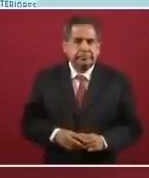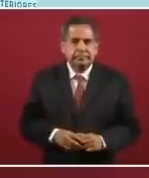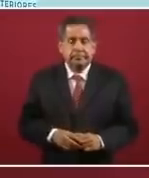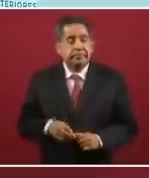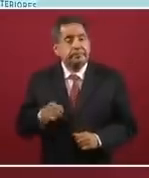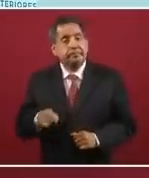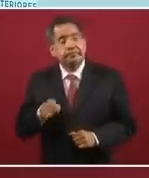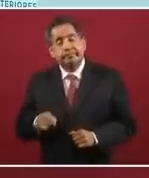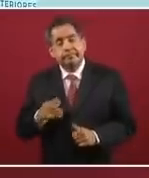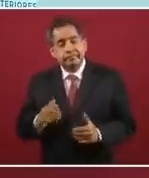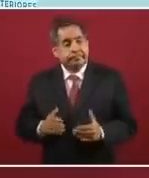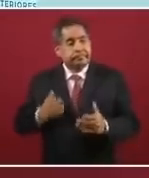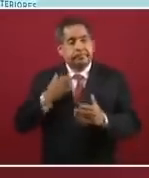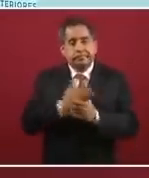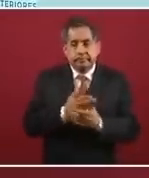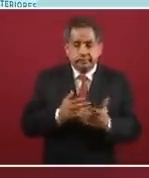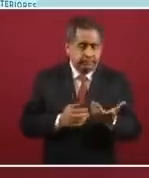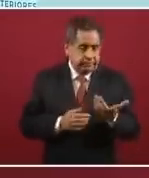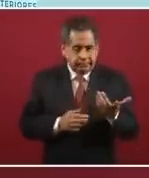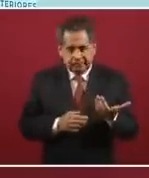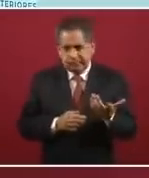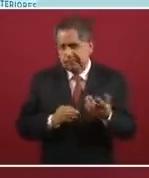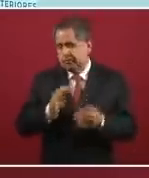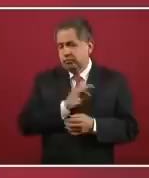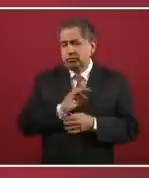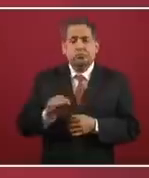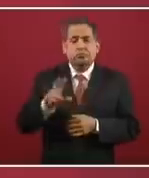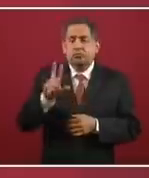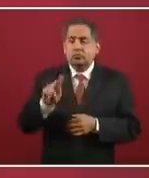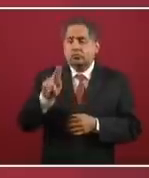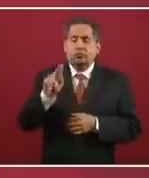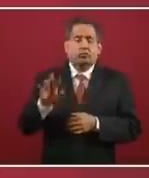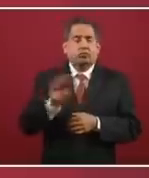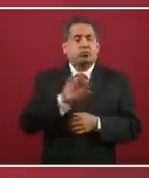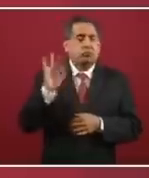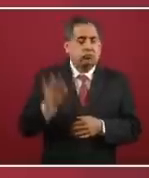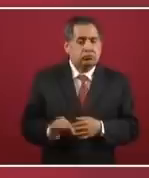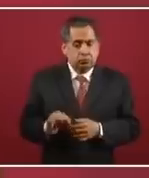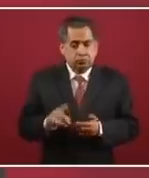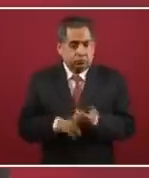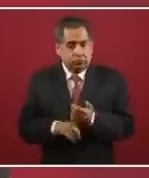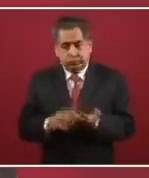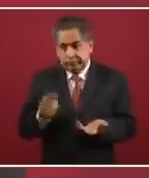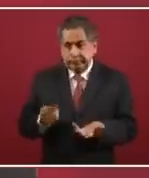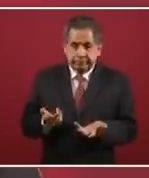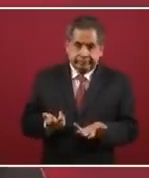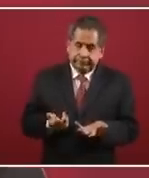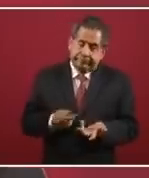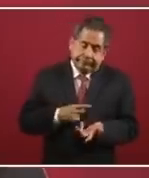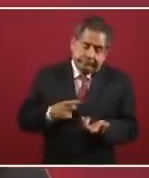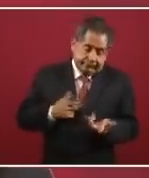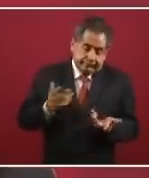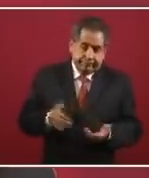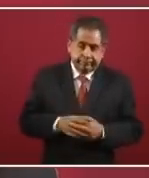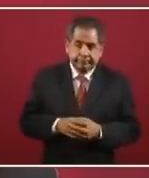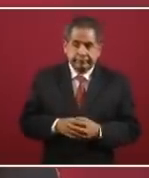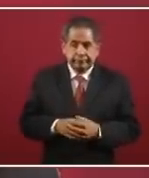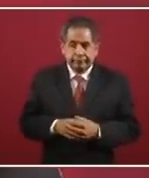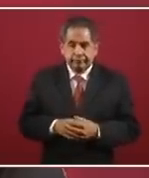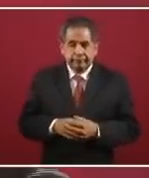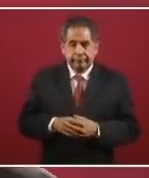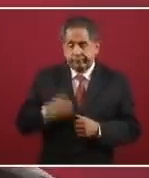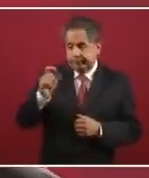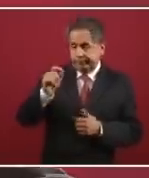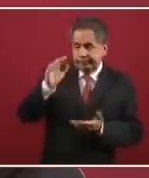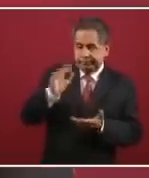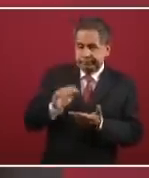visitan al más del 80%, porque necesitamos que lo acepten, o sea, el restante 20% te dice